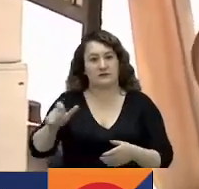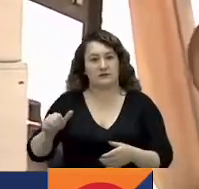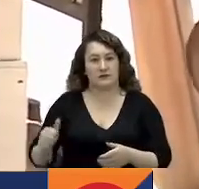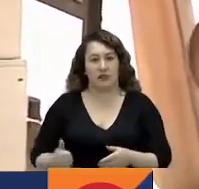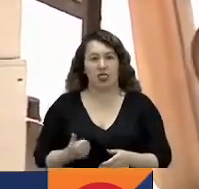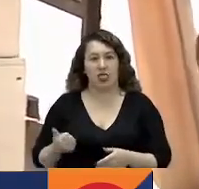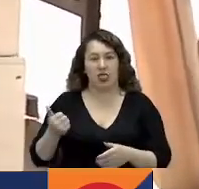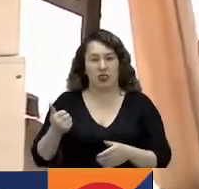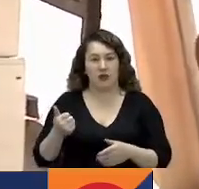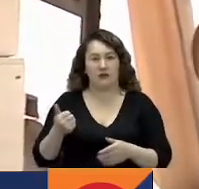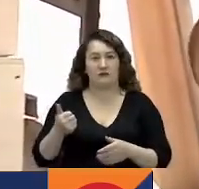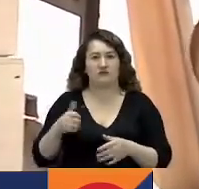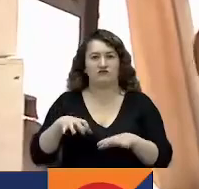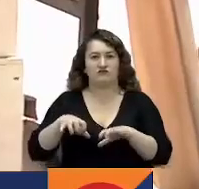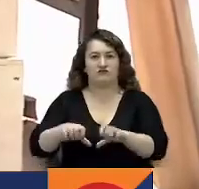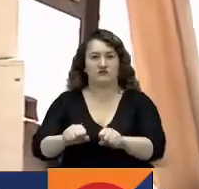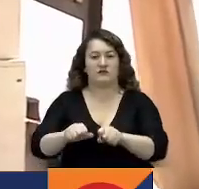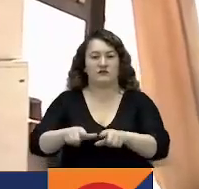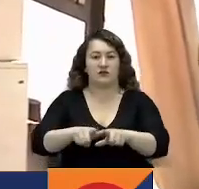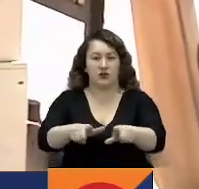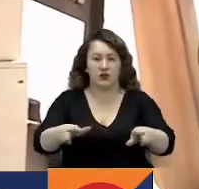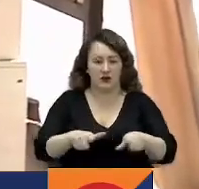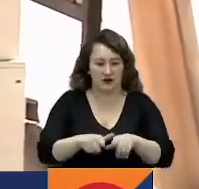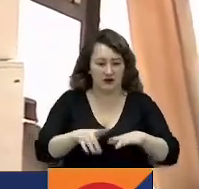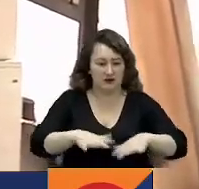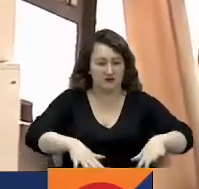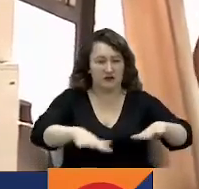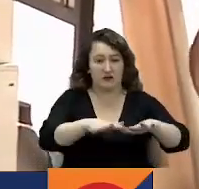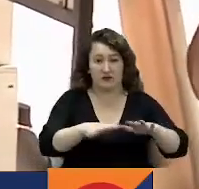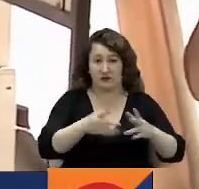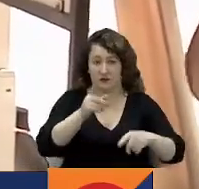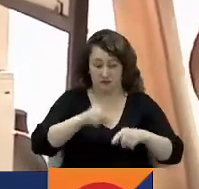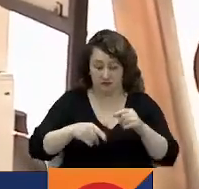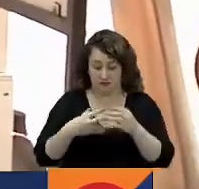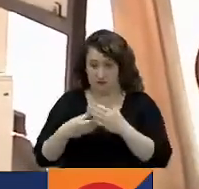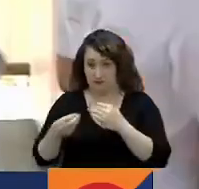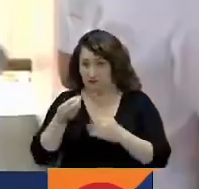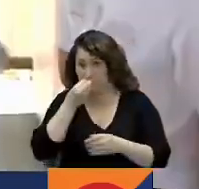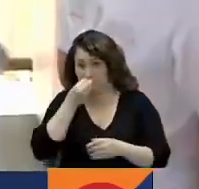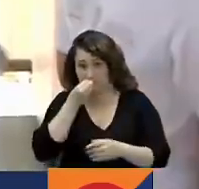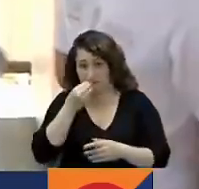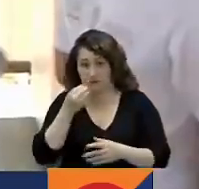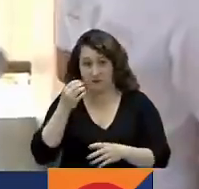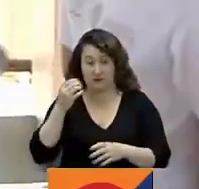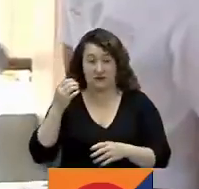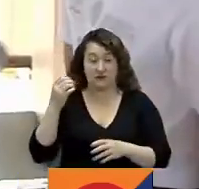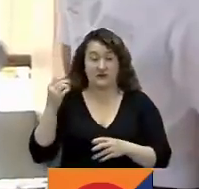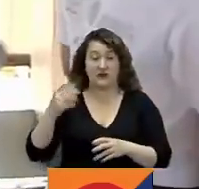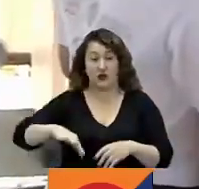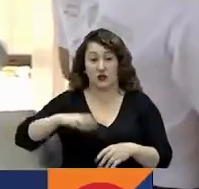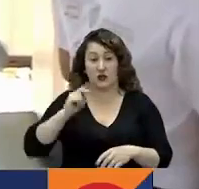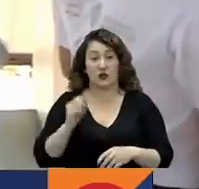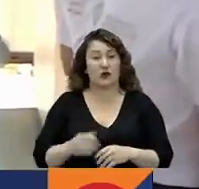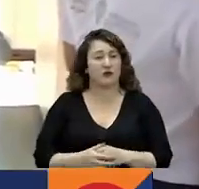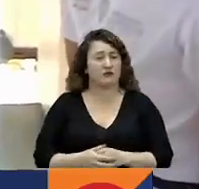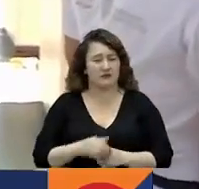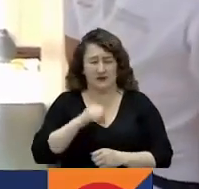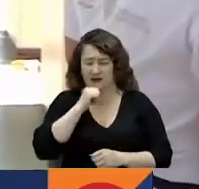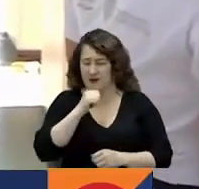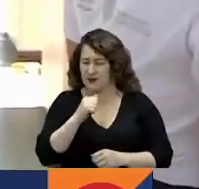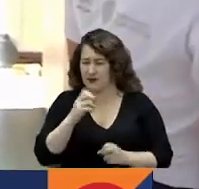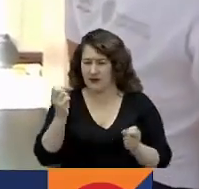de lugares, espacios. Ya uno no puede salir a comer porque lo atracan. Que de verdad que hay mucha